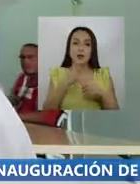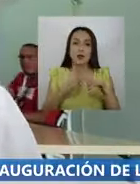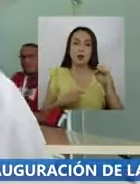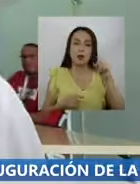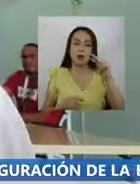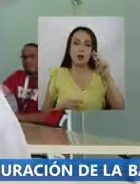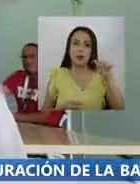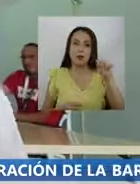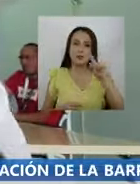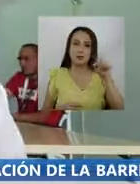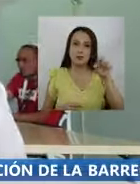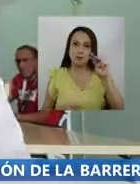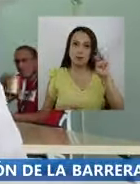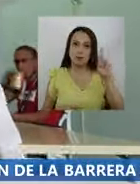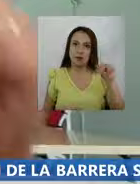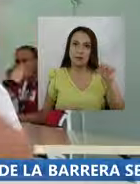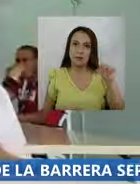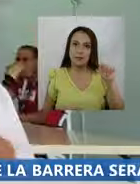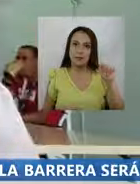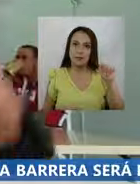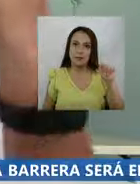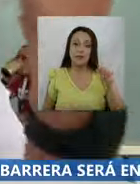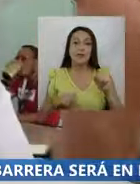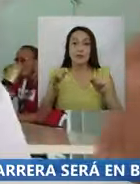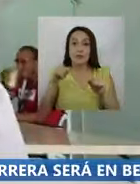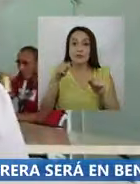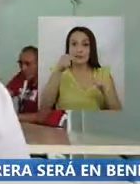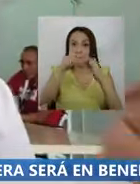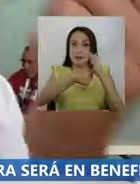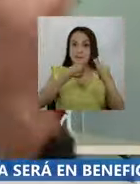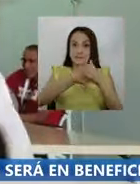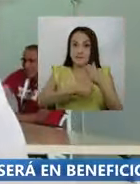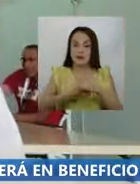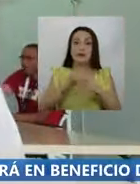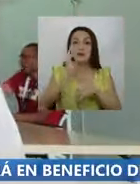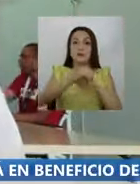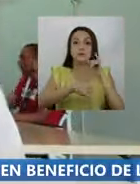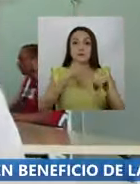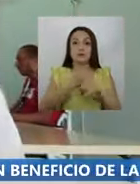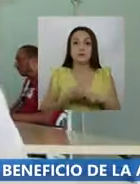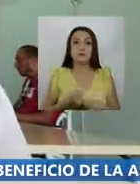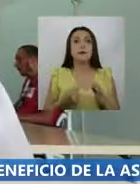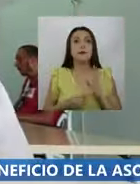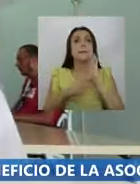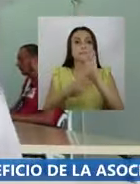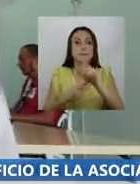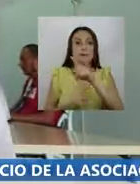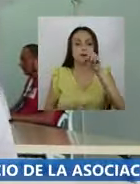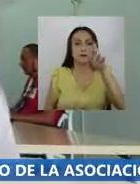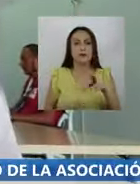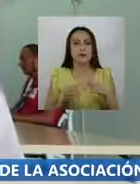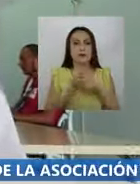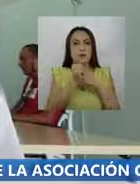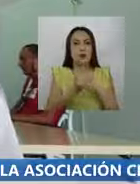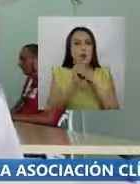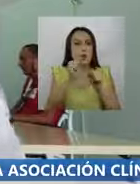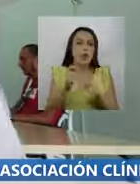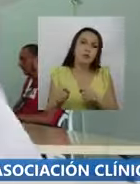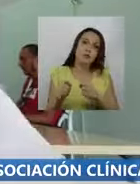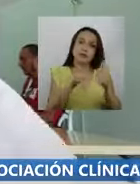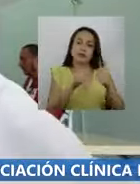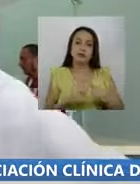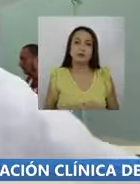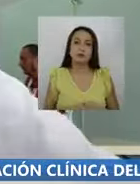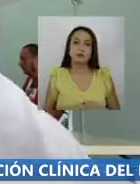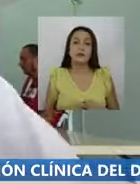Eugenia Zamora al respecto de estas apelaciones a nivel internacional que presenta aquí Costa Rica Manda por haber quedado fuera de las